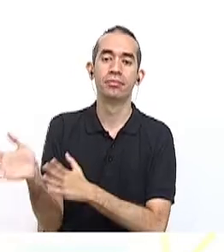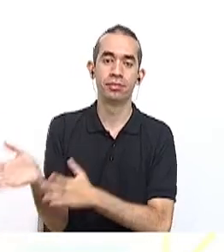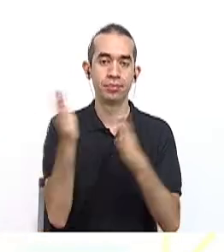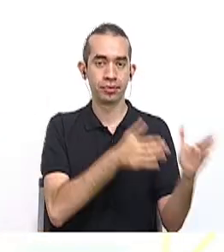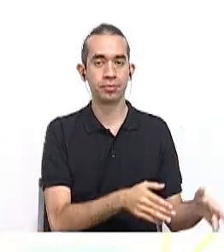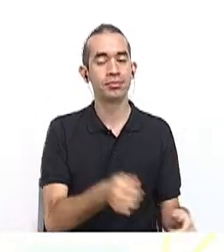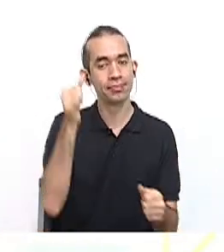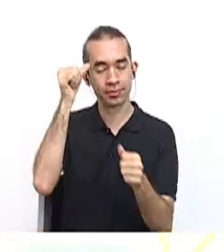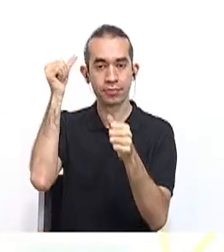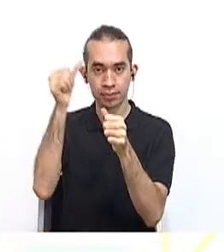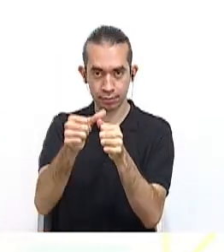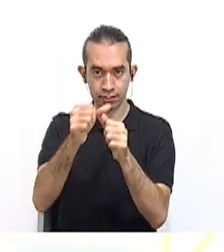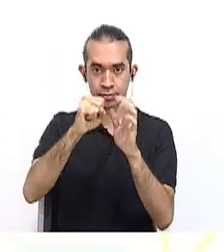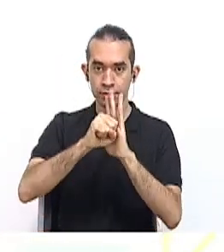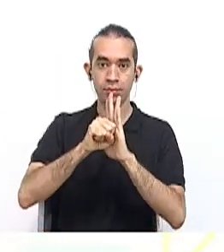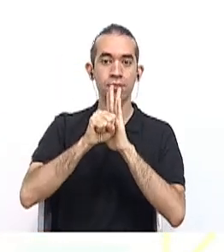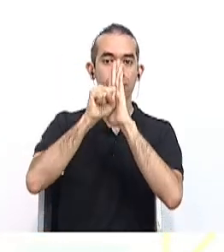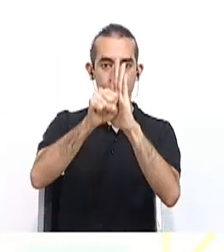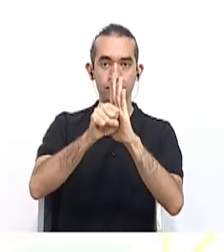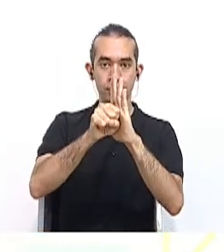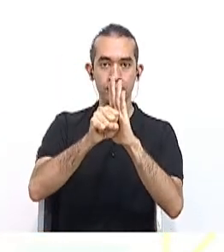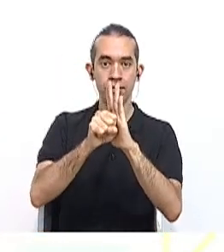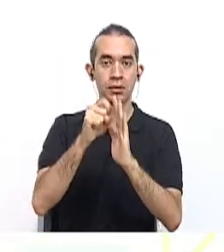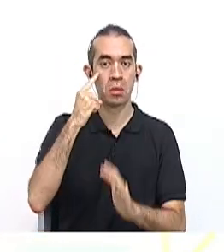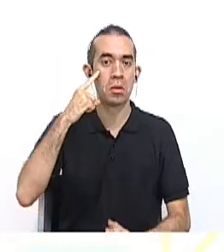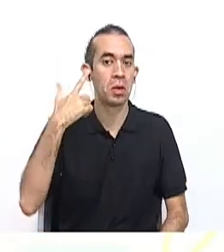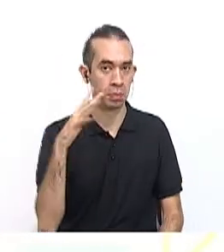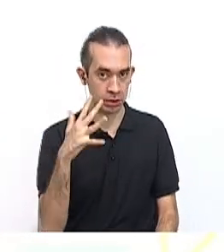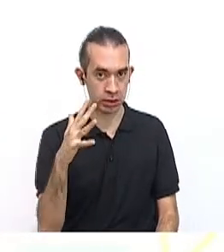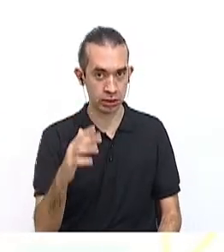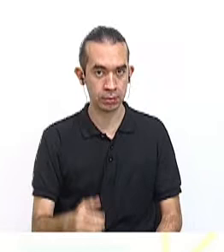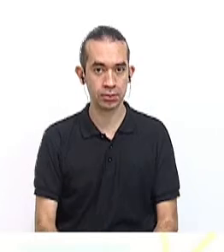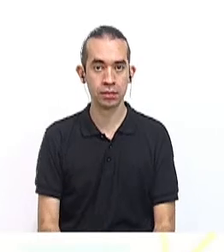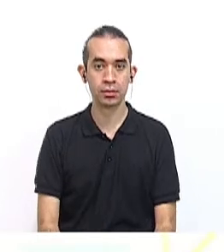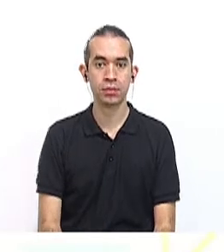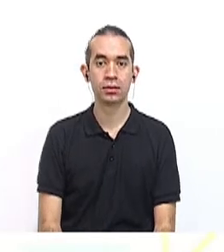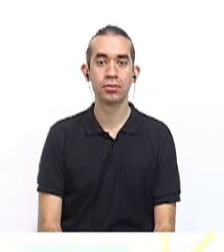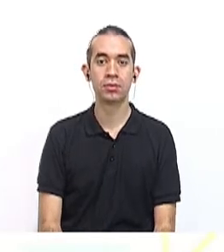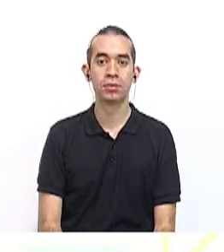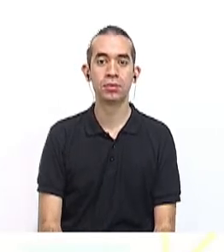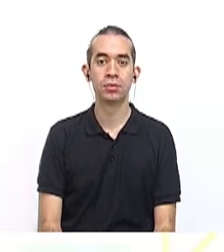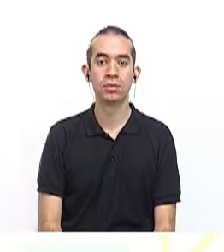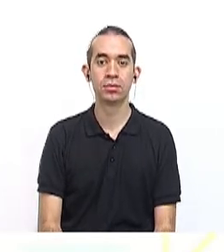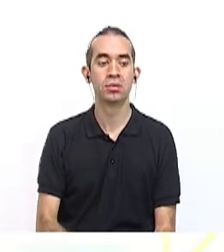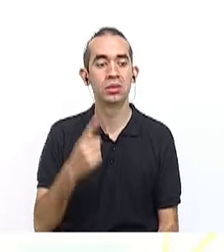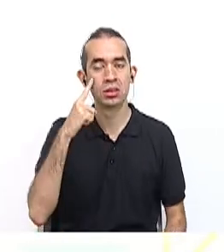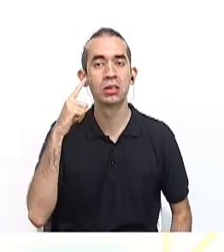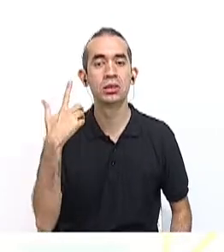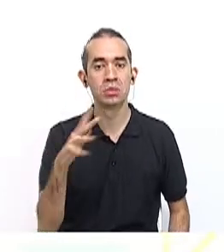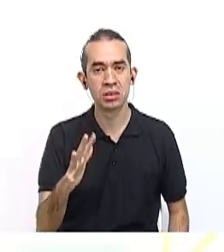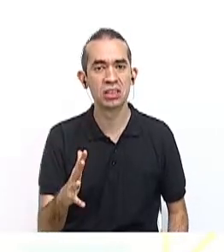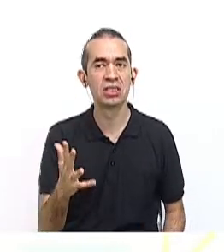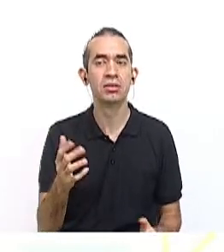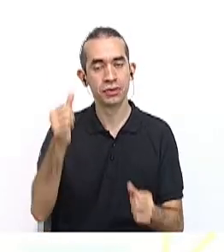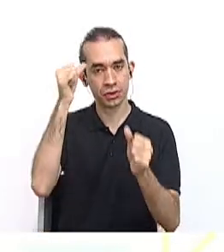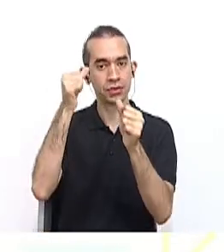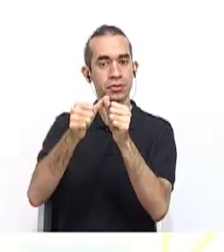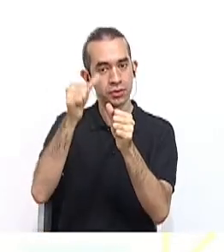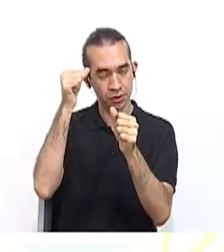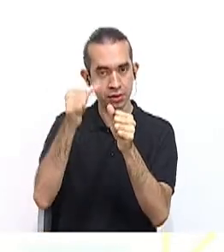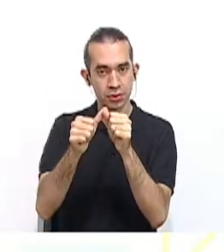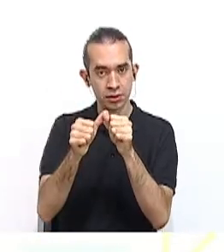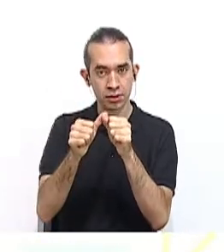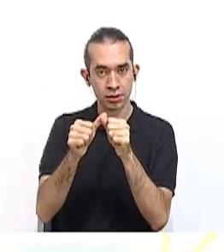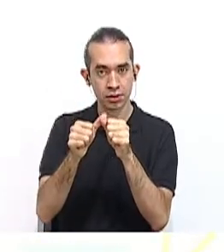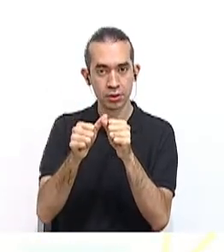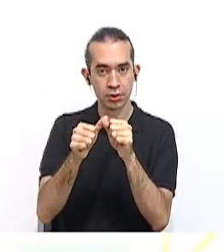Ahora recordemos el signo de semejanza. La semejanza, recordemos,